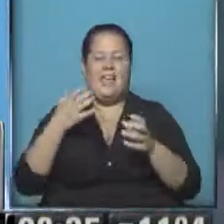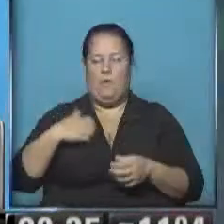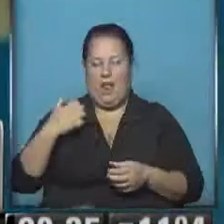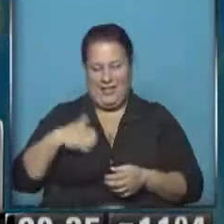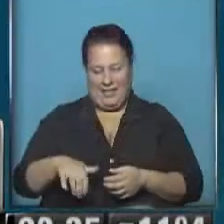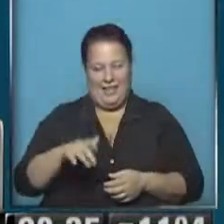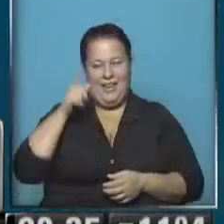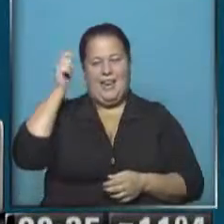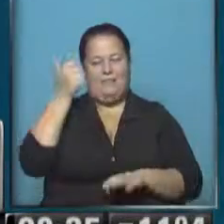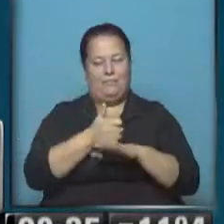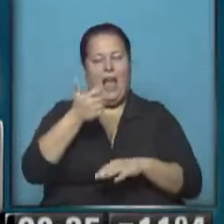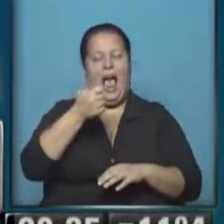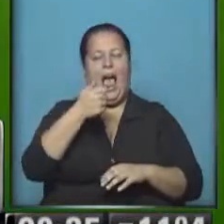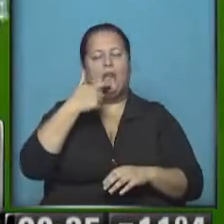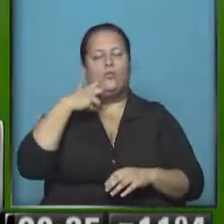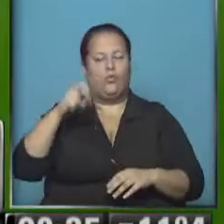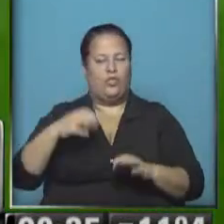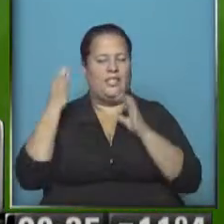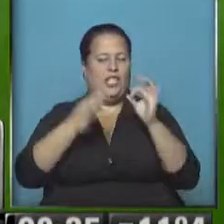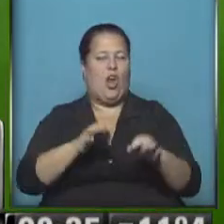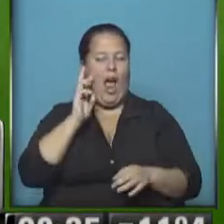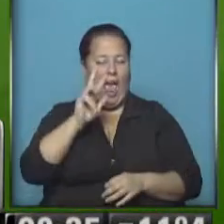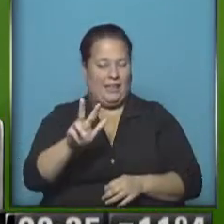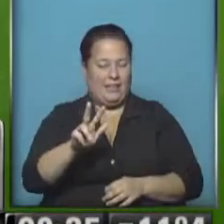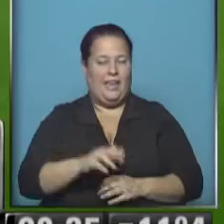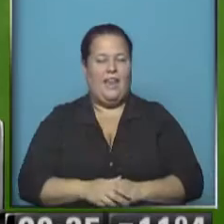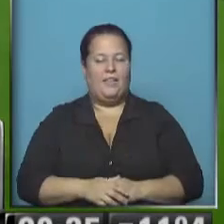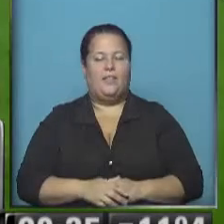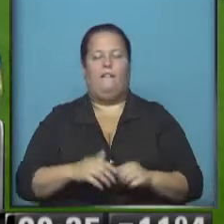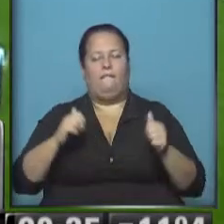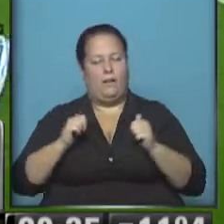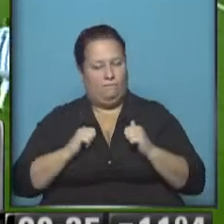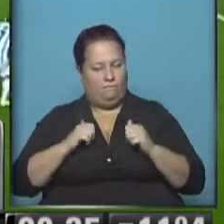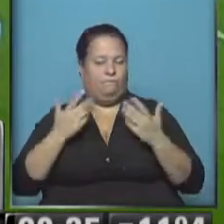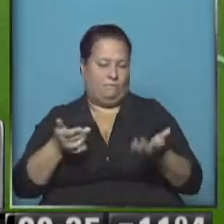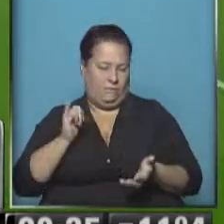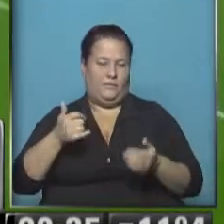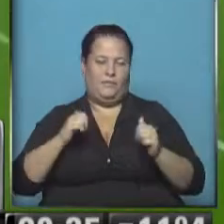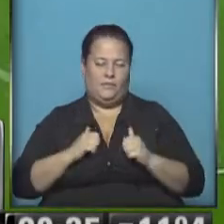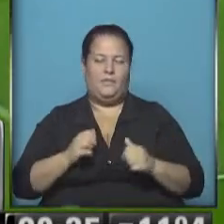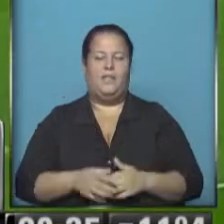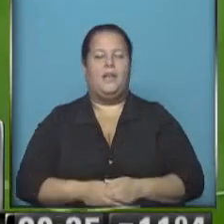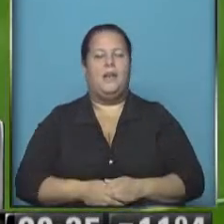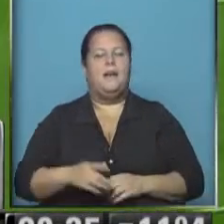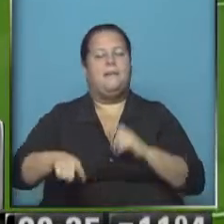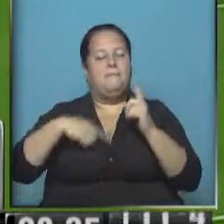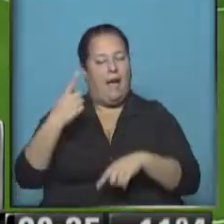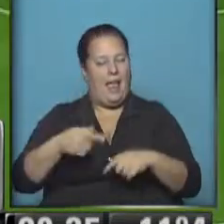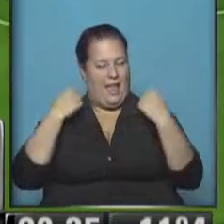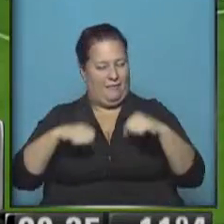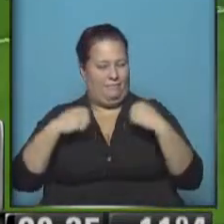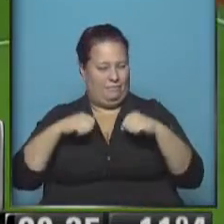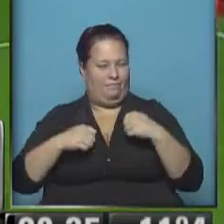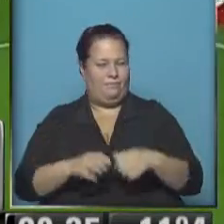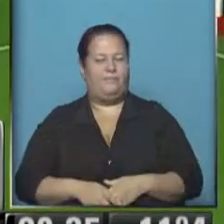ya en asunción arriba están descansando por supuesto que mañana se entrenarán